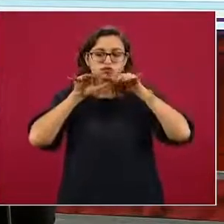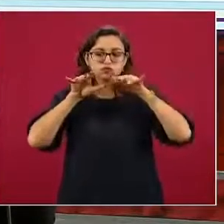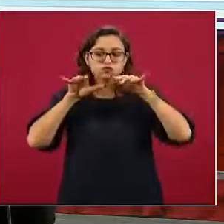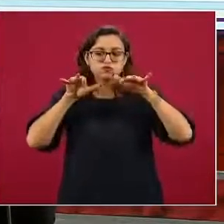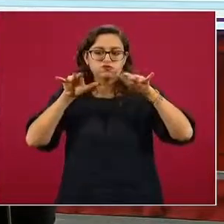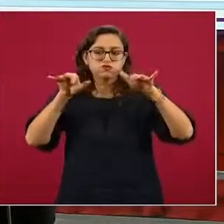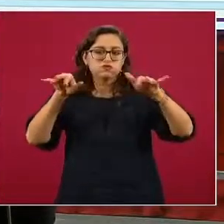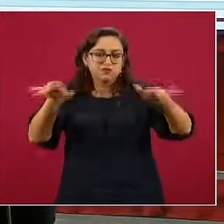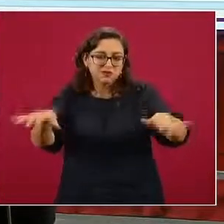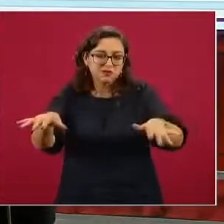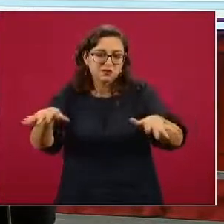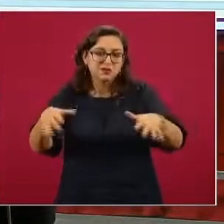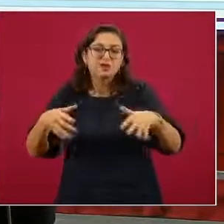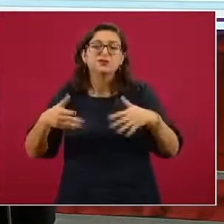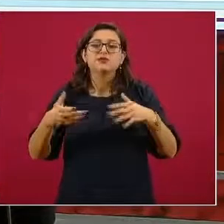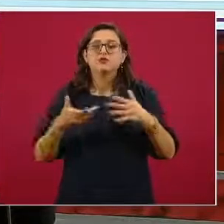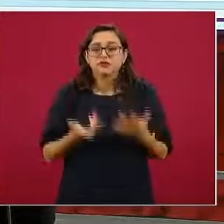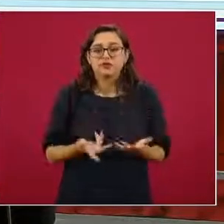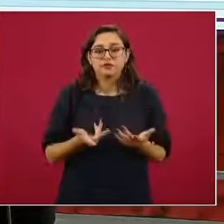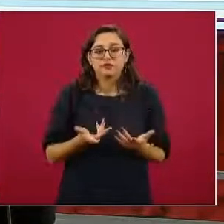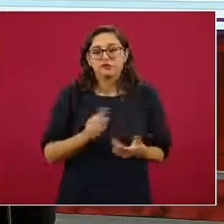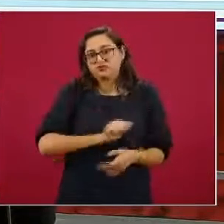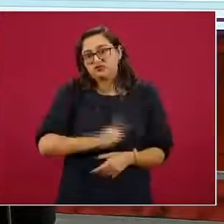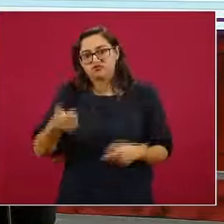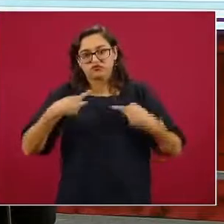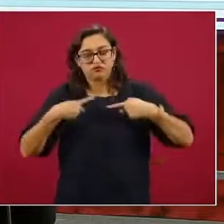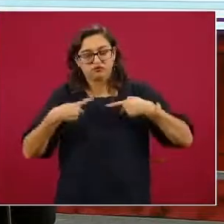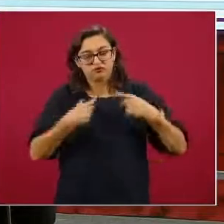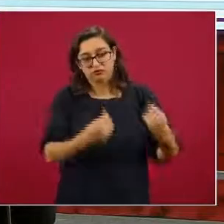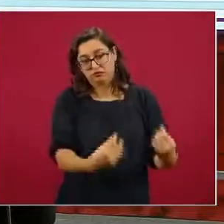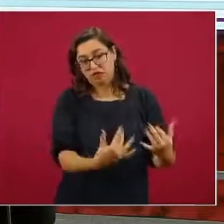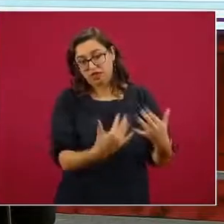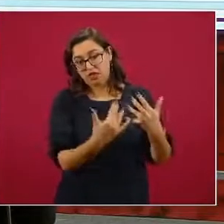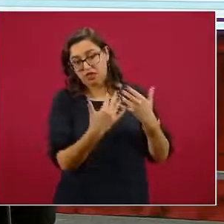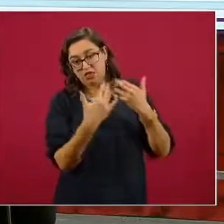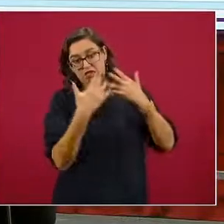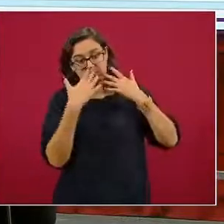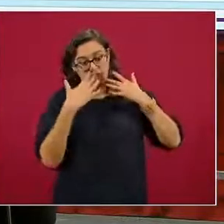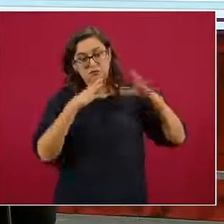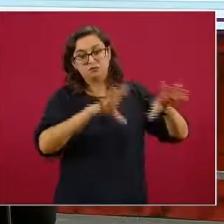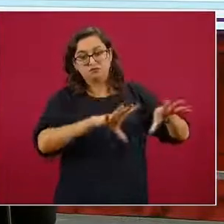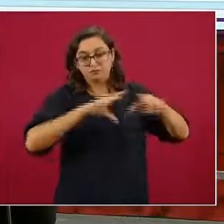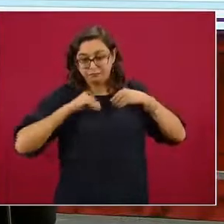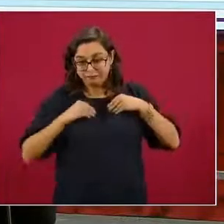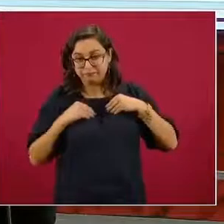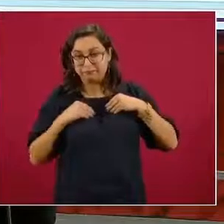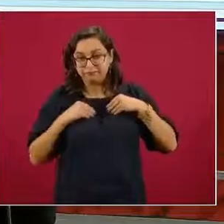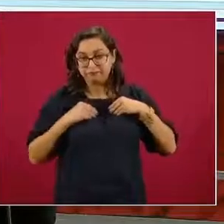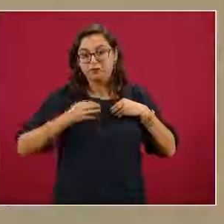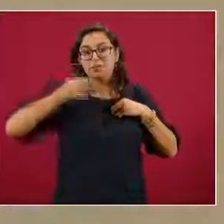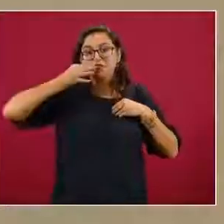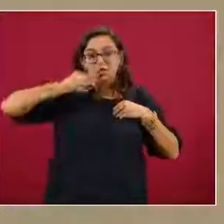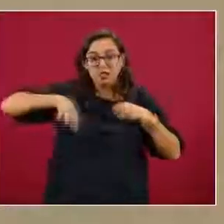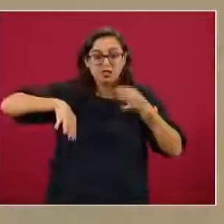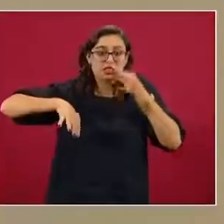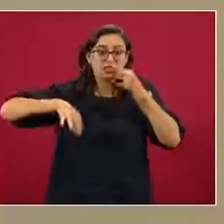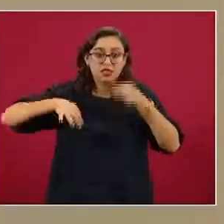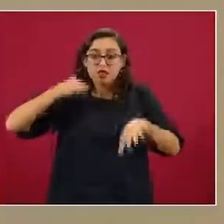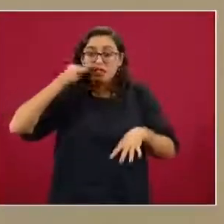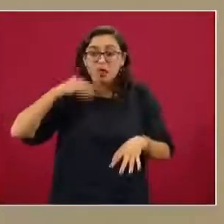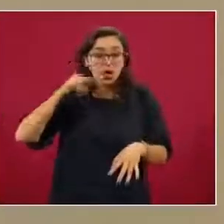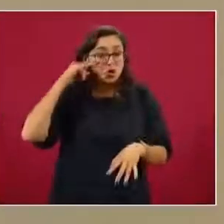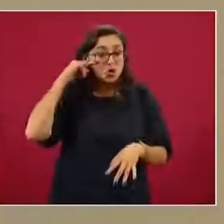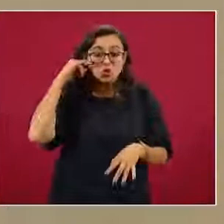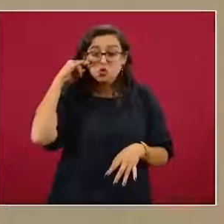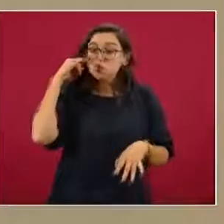y le impregna a la otra persona de partículas líquidas, gotas,